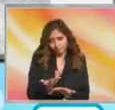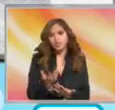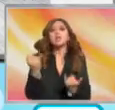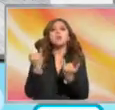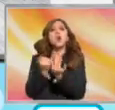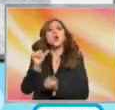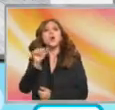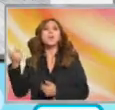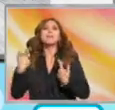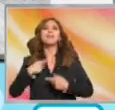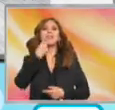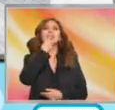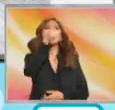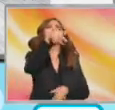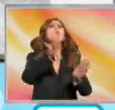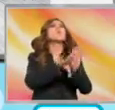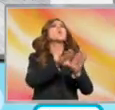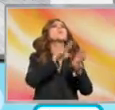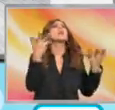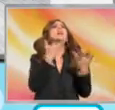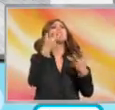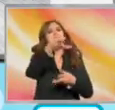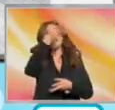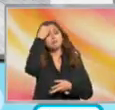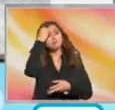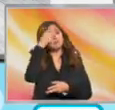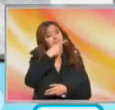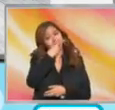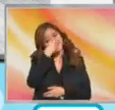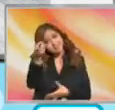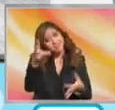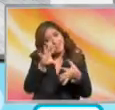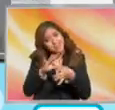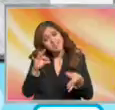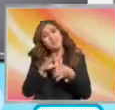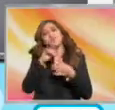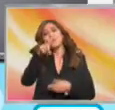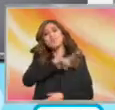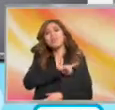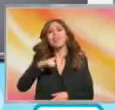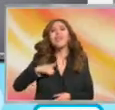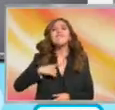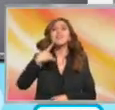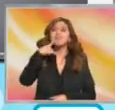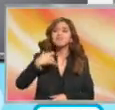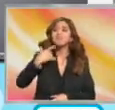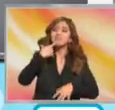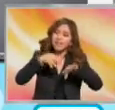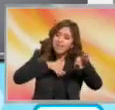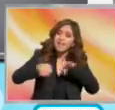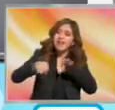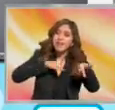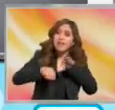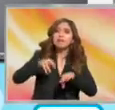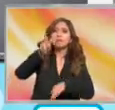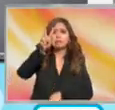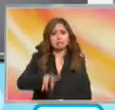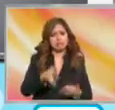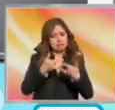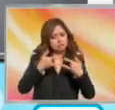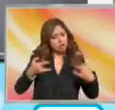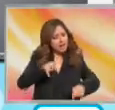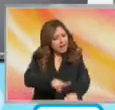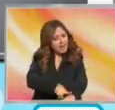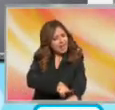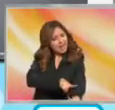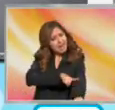trabajar. Trabajar y es una memoria larga. la Es que hay que una contar. memoria larga, es una historia fuerte, Sí. es algo que realmente